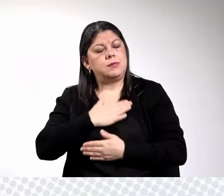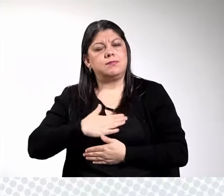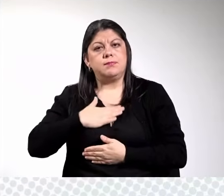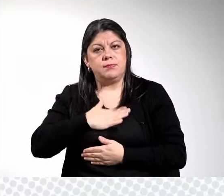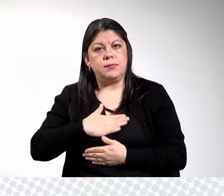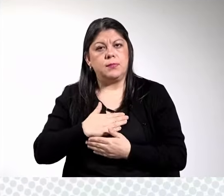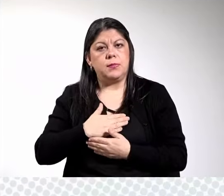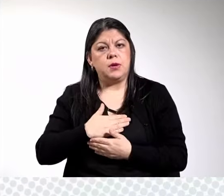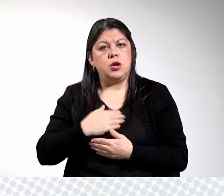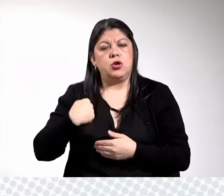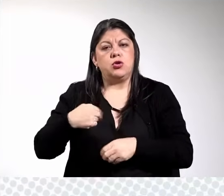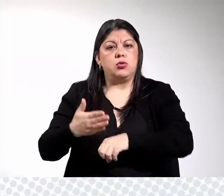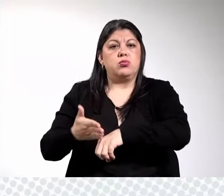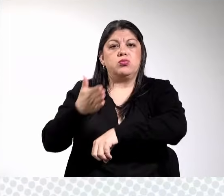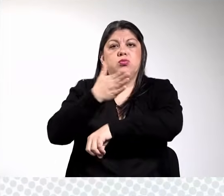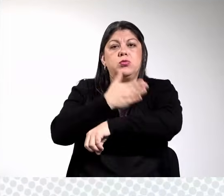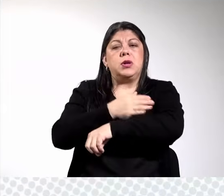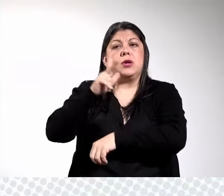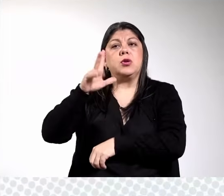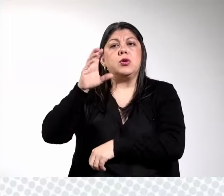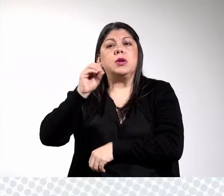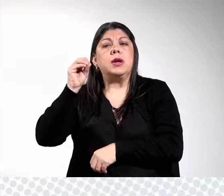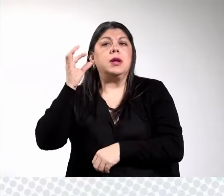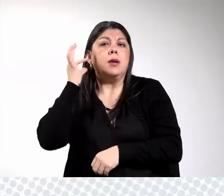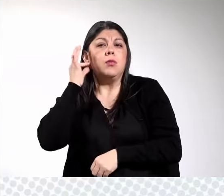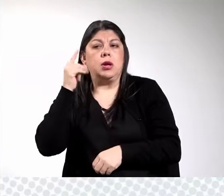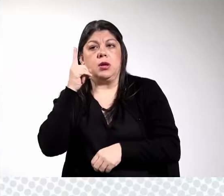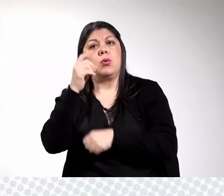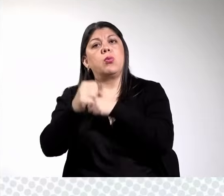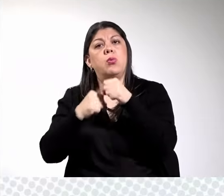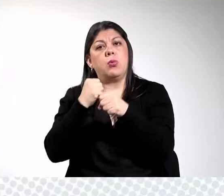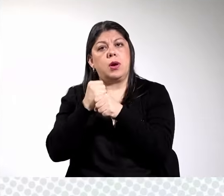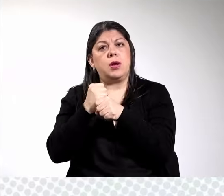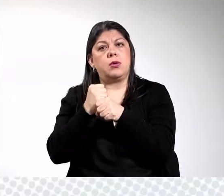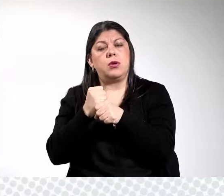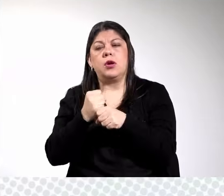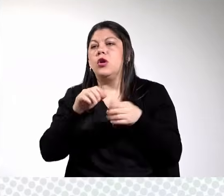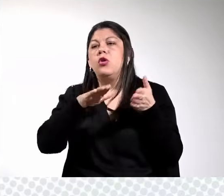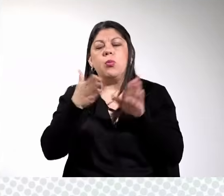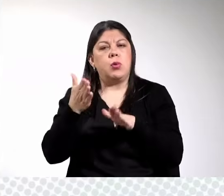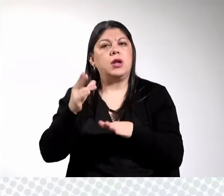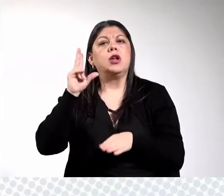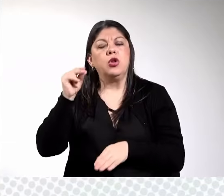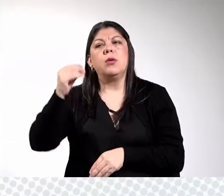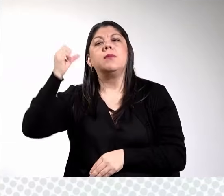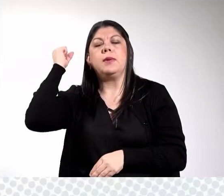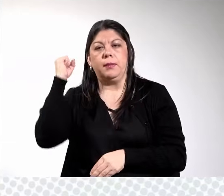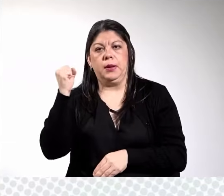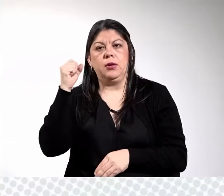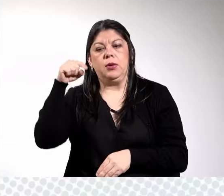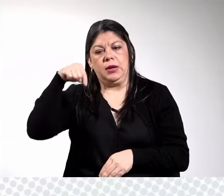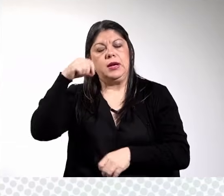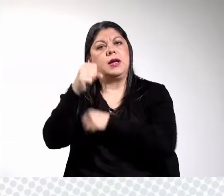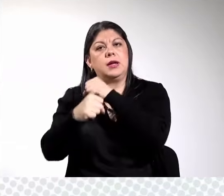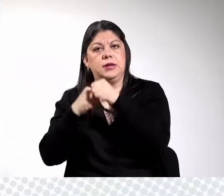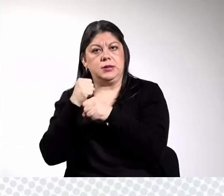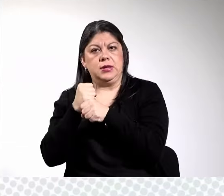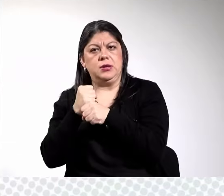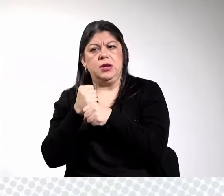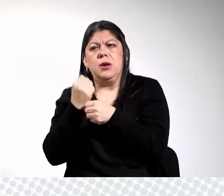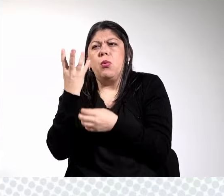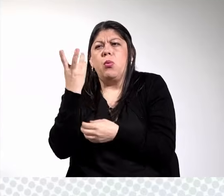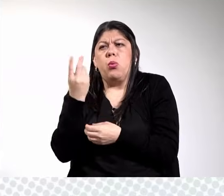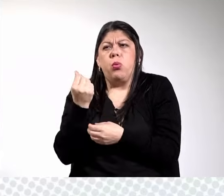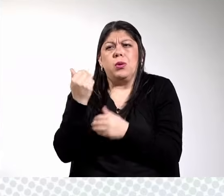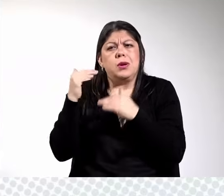lastimosamente superando las 30 mujeres fallecidas en un año, no fallecidas, que las mataron en un año. Hay una cantidad